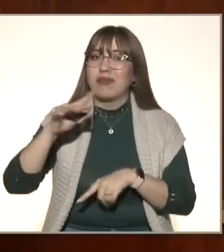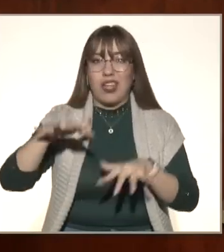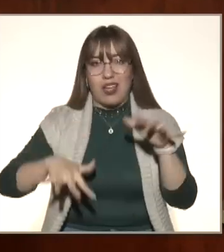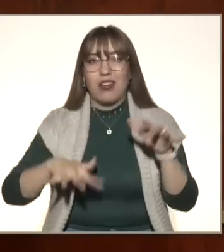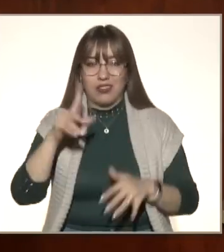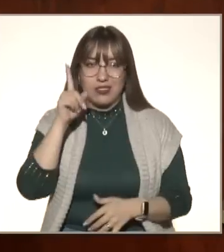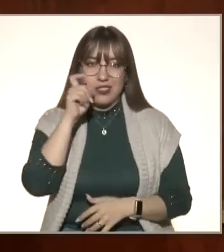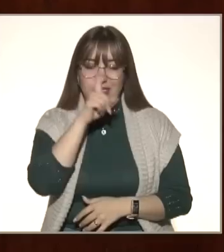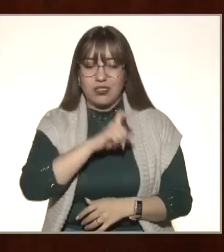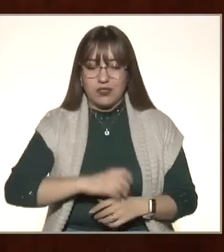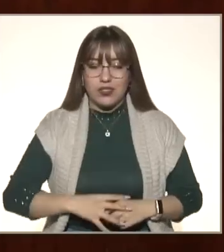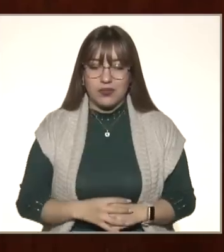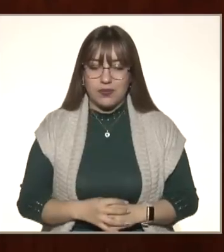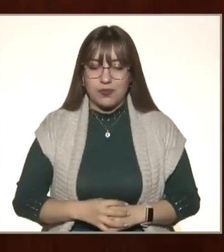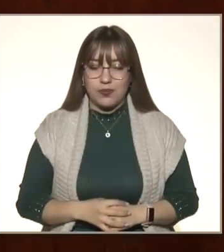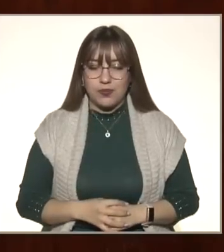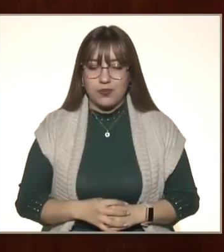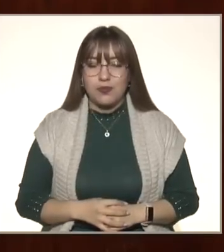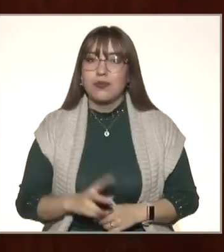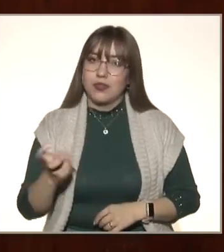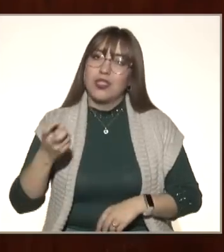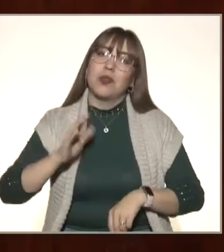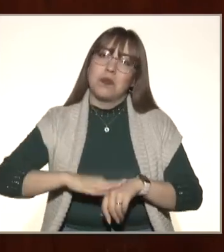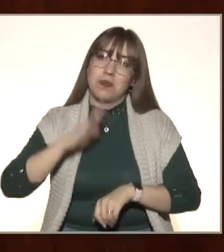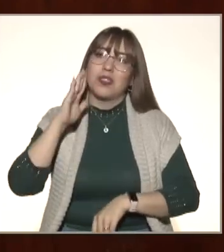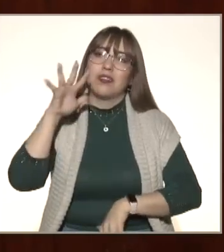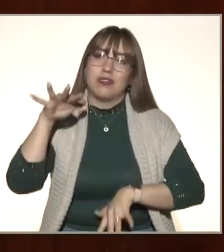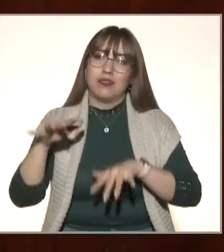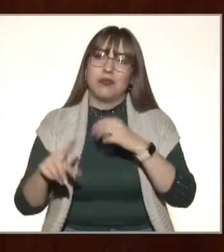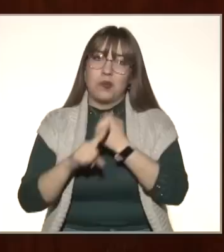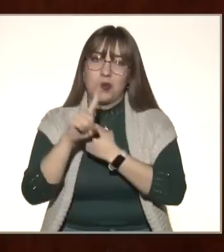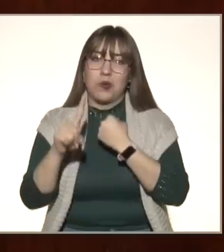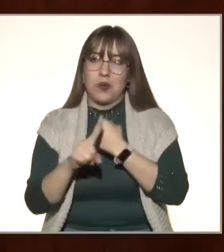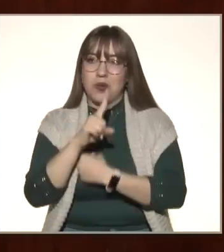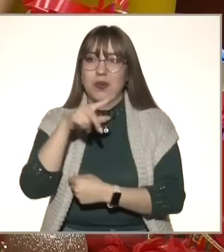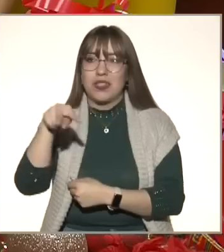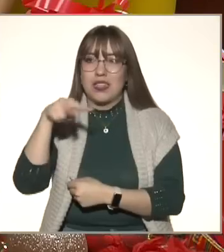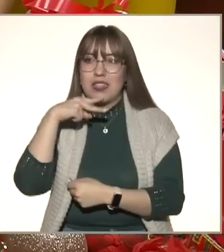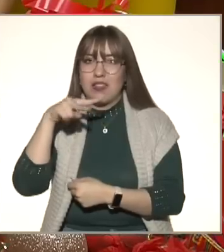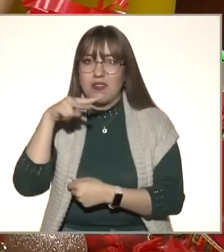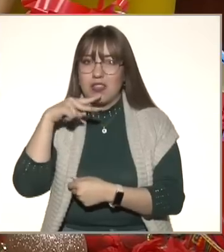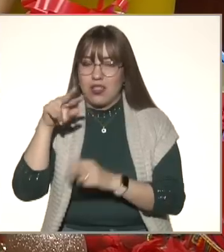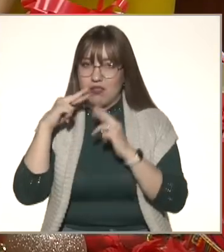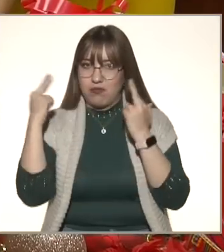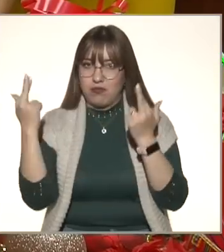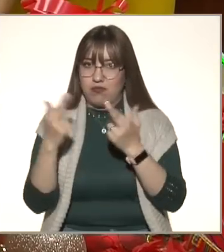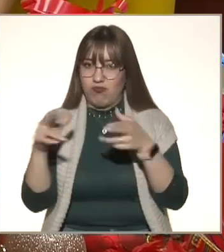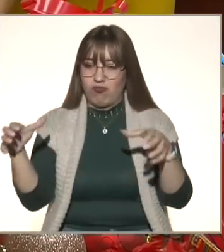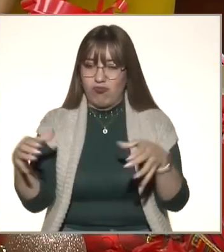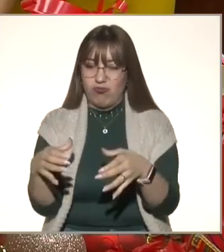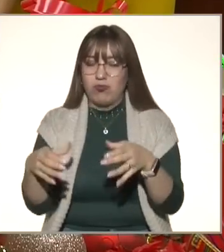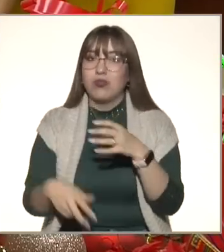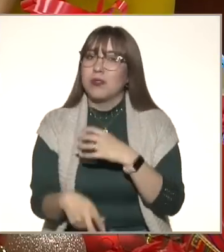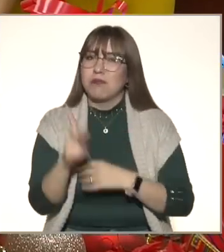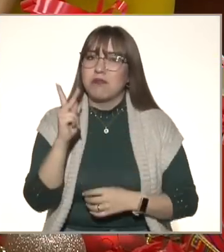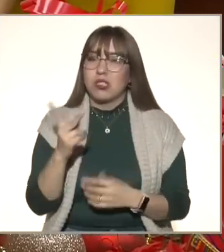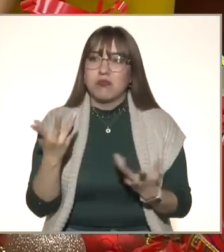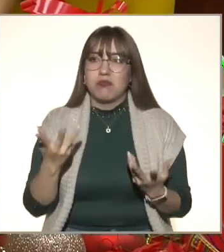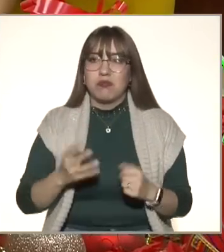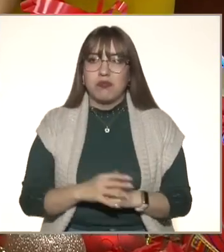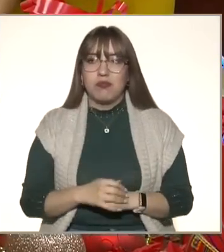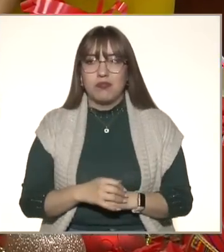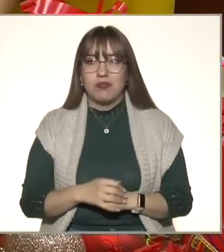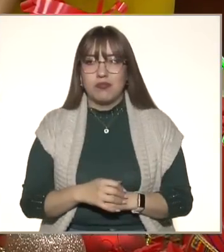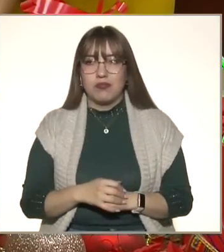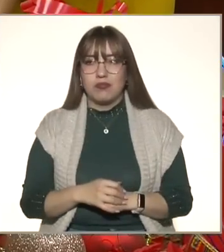lo que genera una buena parte de los conflictos navideños, ¿no? Pero realmente, si te pones a verlo, pues no pasa nada,